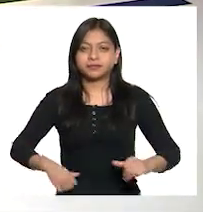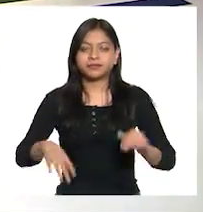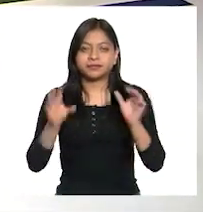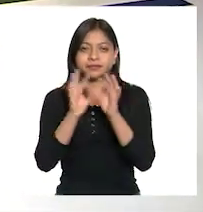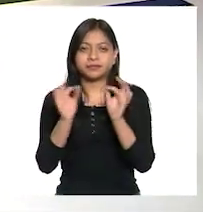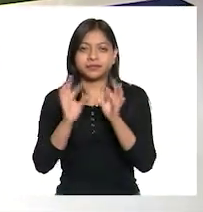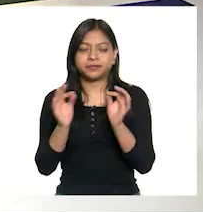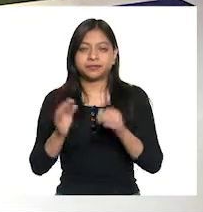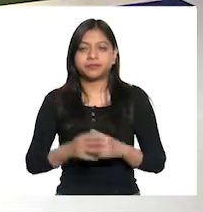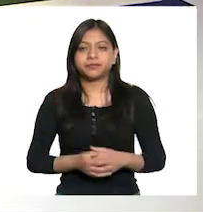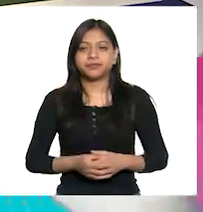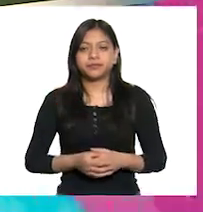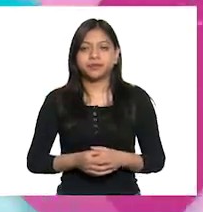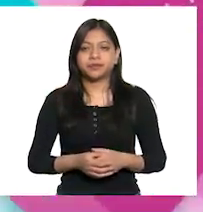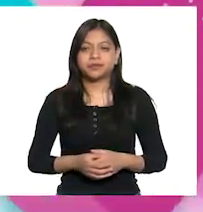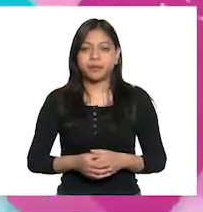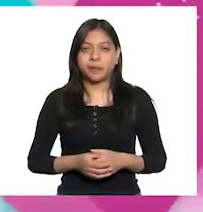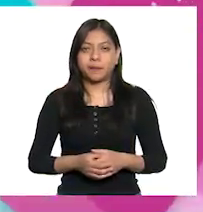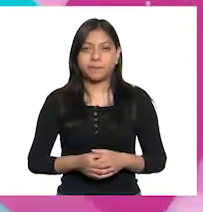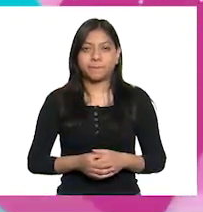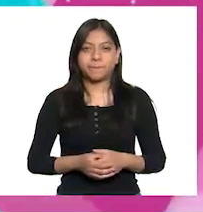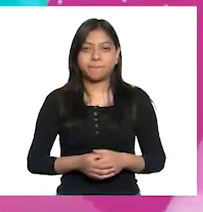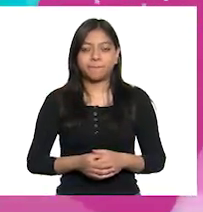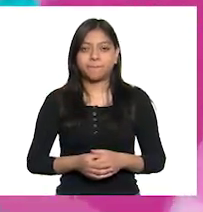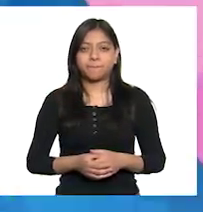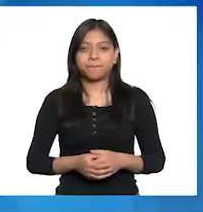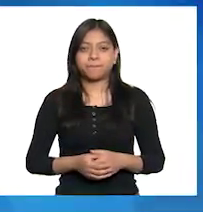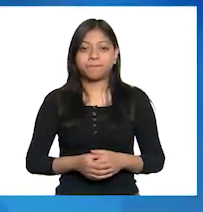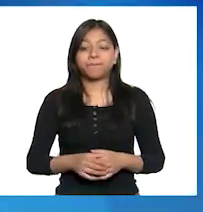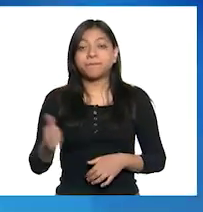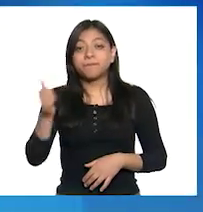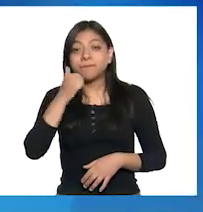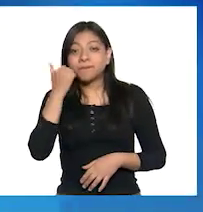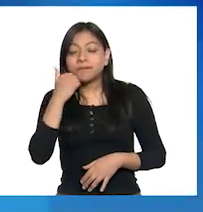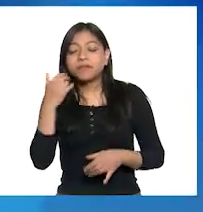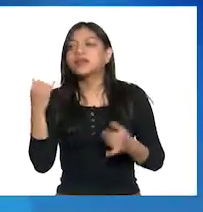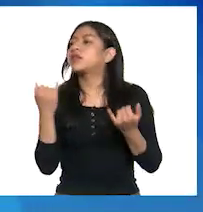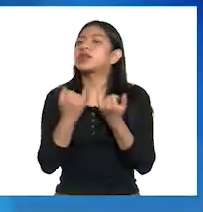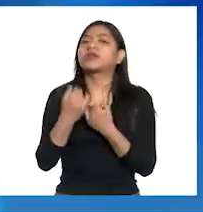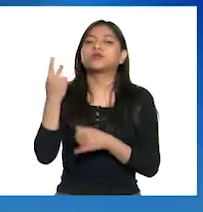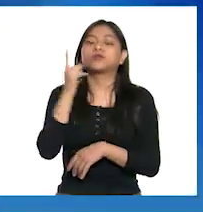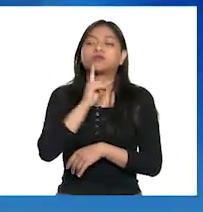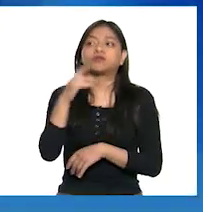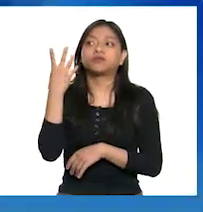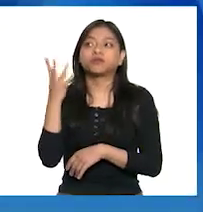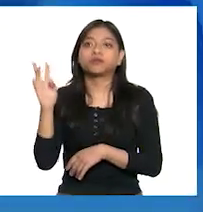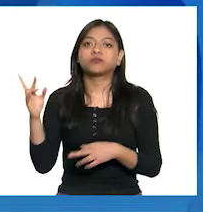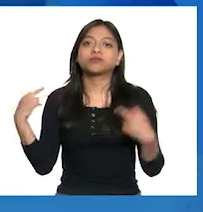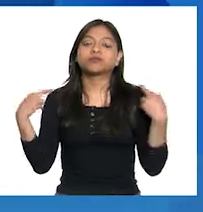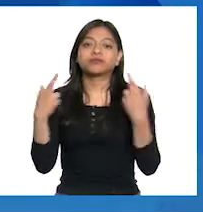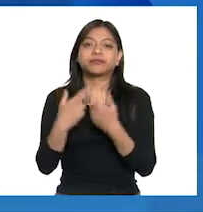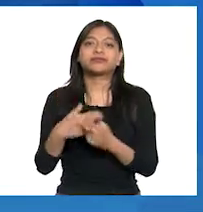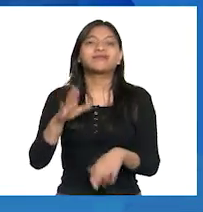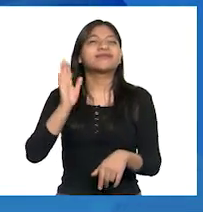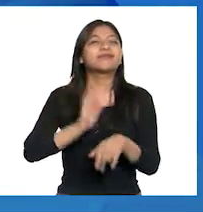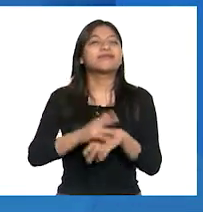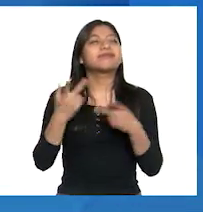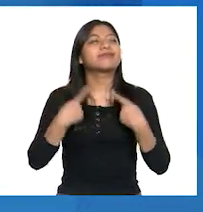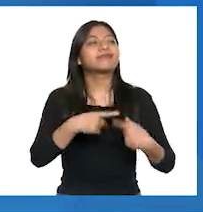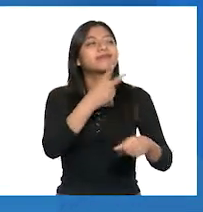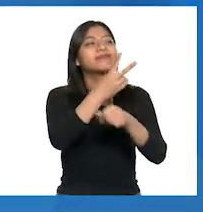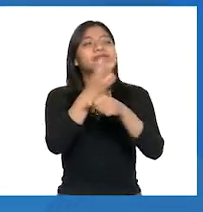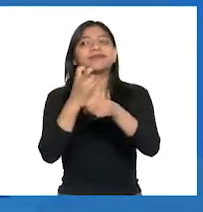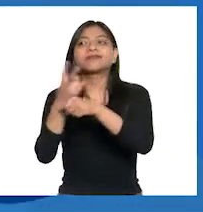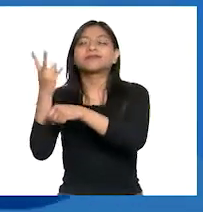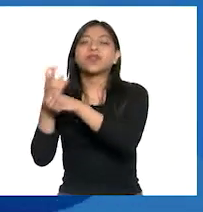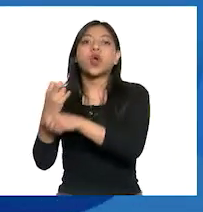problema trata sobre, además de los alumnos y las maestras, van a llegar 9 invitados más, como lo habíamos estado mencionando, que